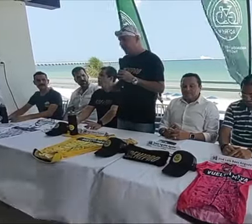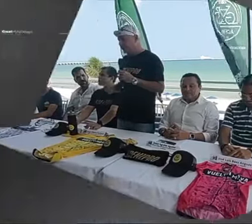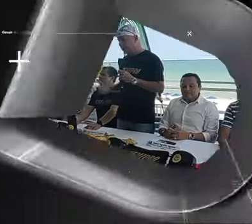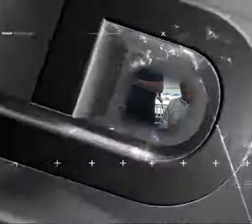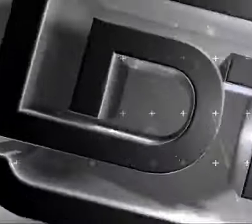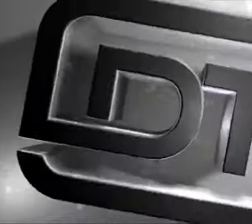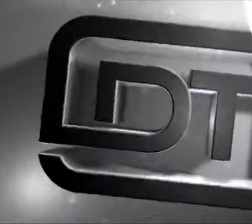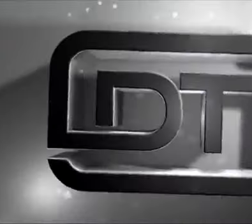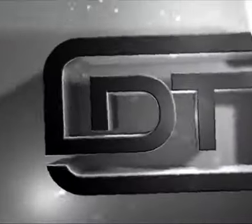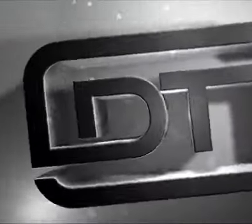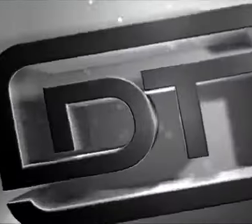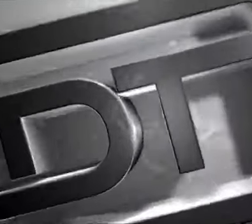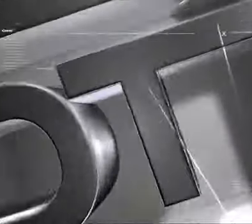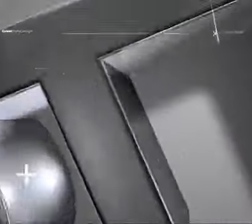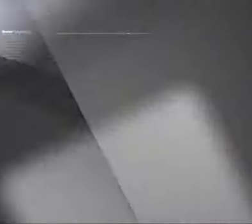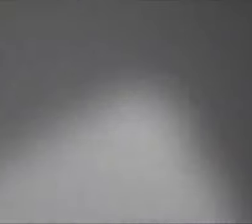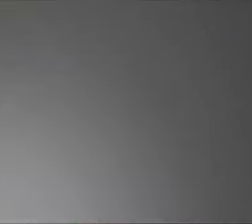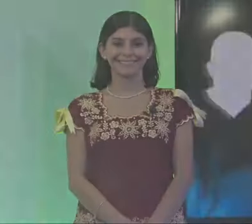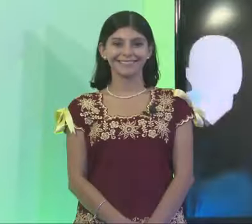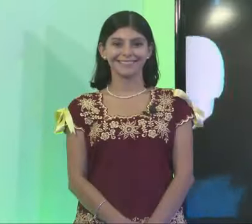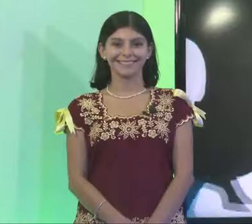desierta.